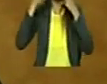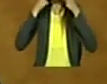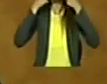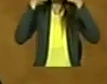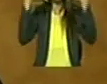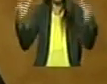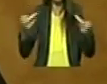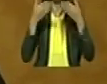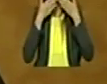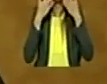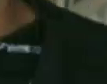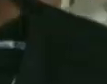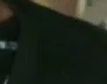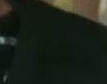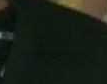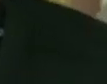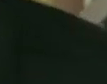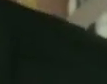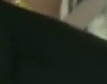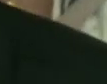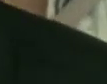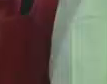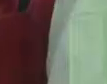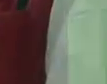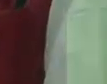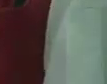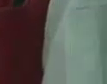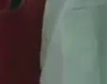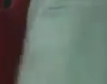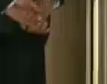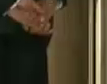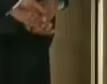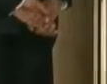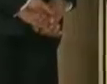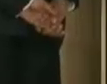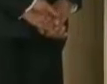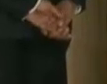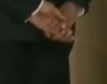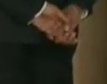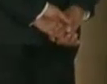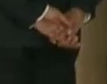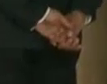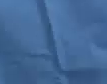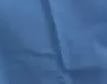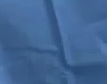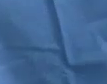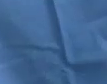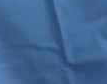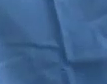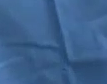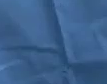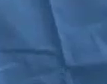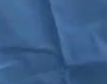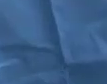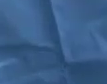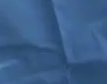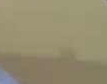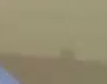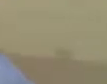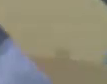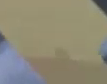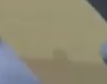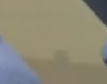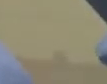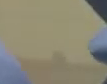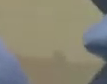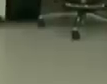de económico urgente. Para tratar el coronavirus, resaltó que se han conseguido 60 millones de dólares de parte de organismos internacionales,